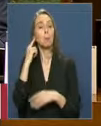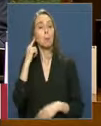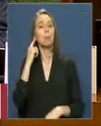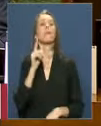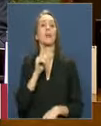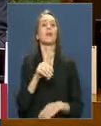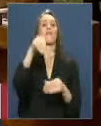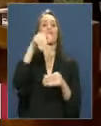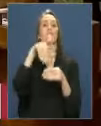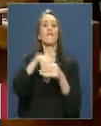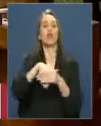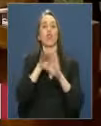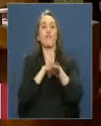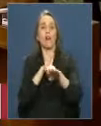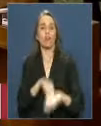Favor.